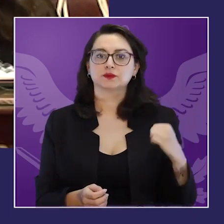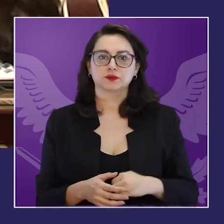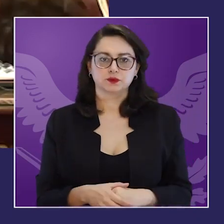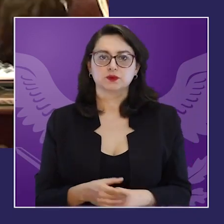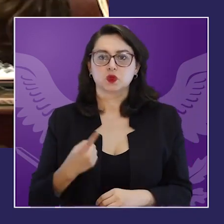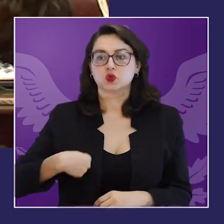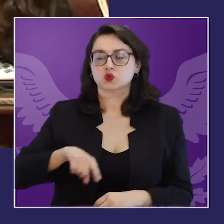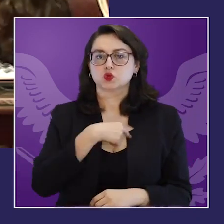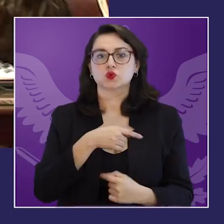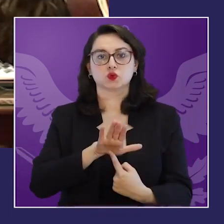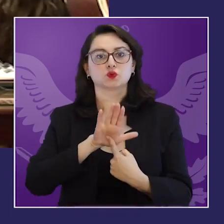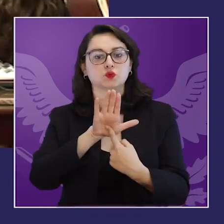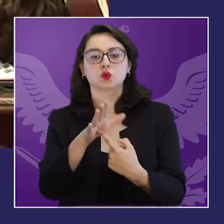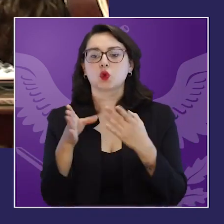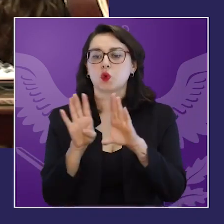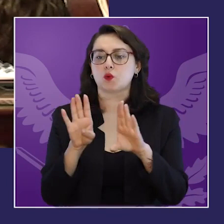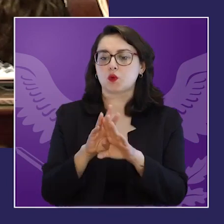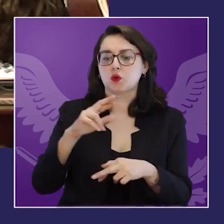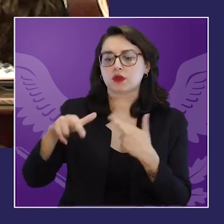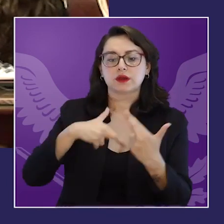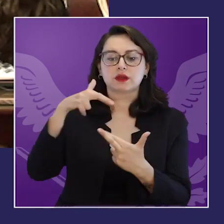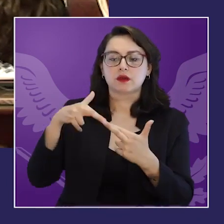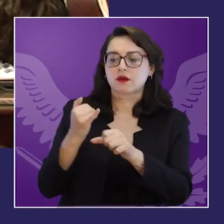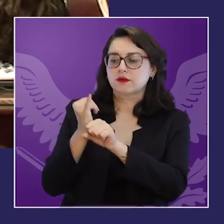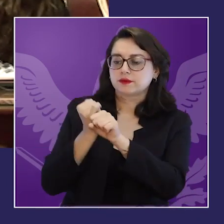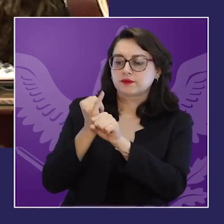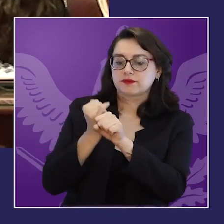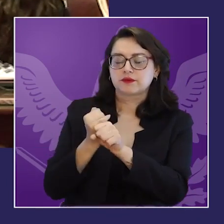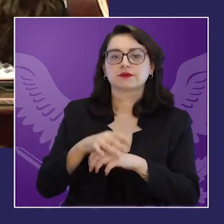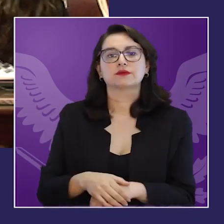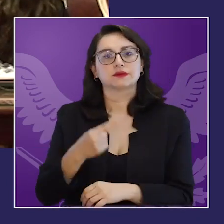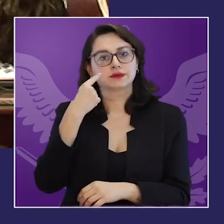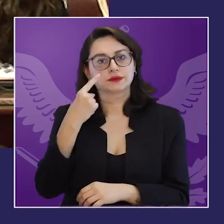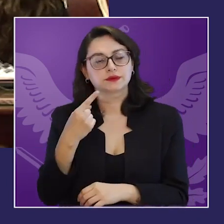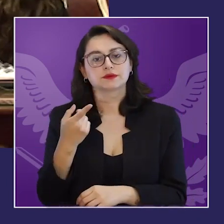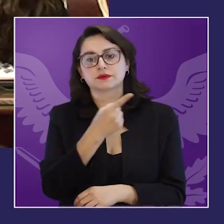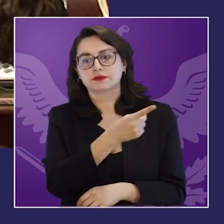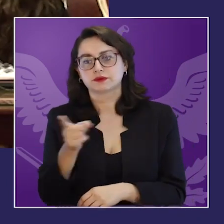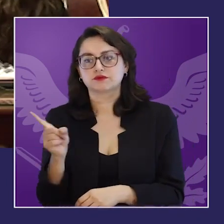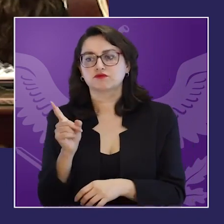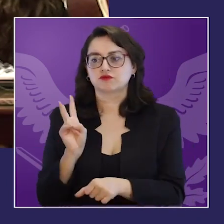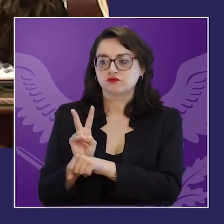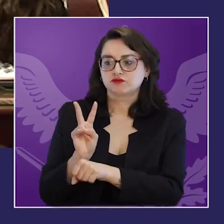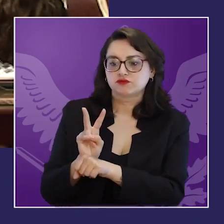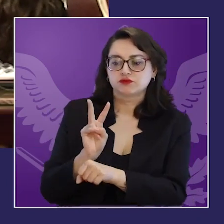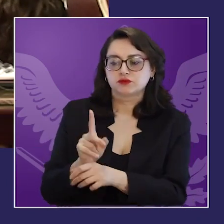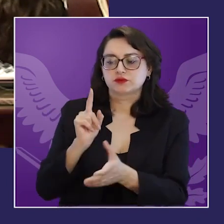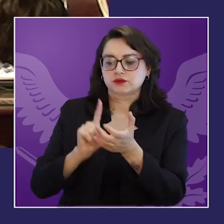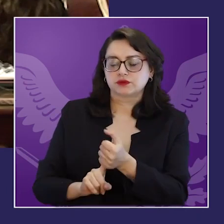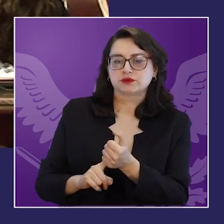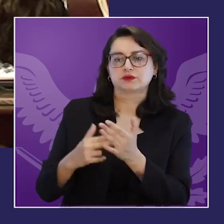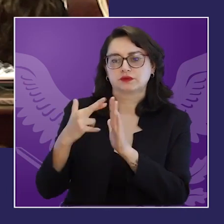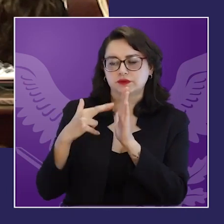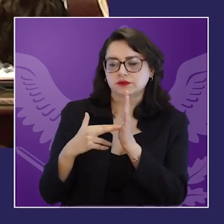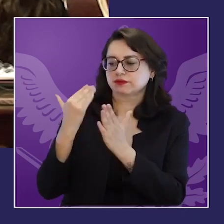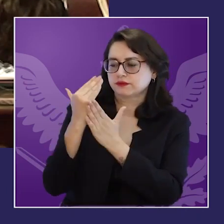hacemos el recuento regional de qué estamos haciendo en la región. Fíjense que la cuarta ronda de evaluación del mecanismo de